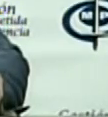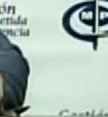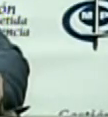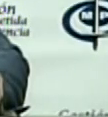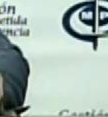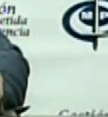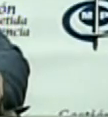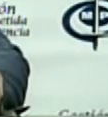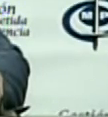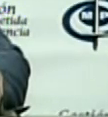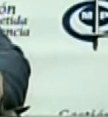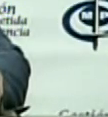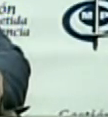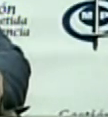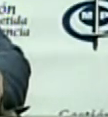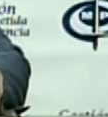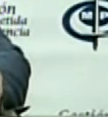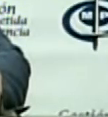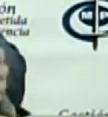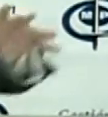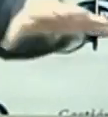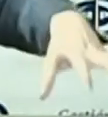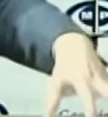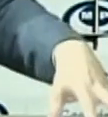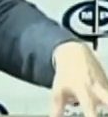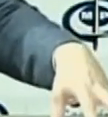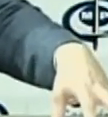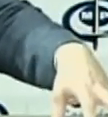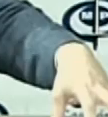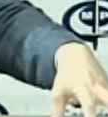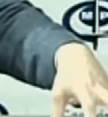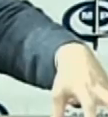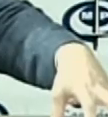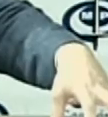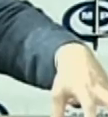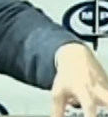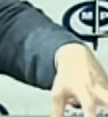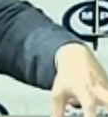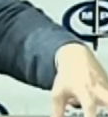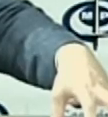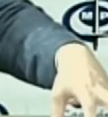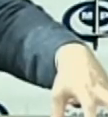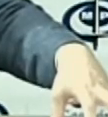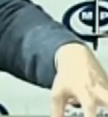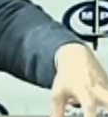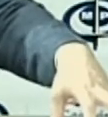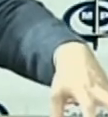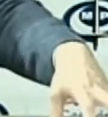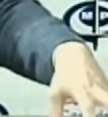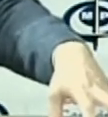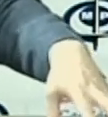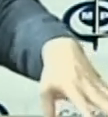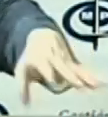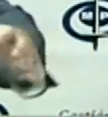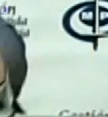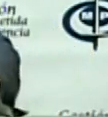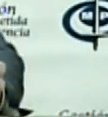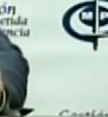al momento de ir a una audiencia, esta se cae porque no fue el fiscal de la causa. O